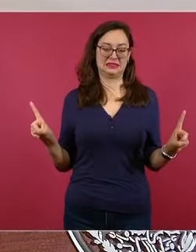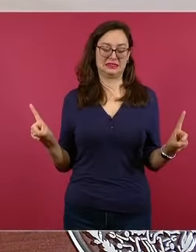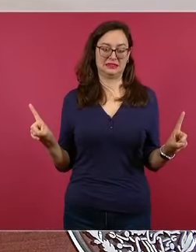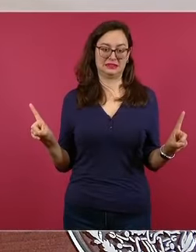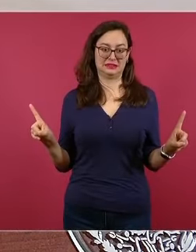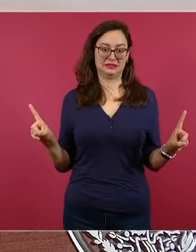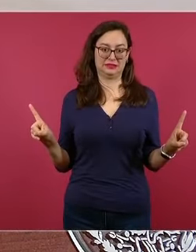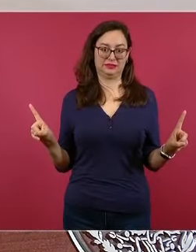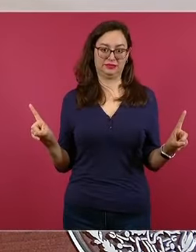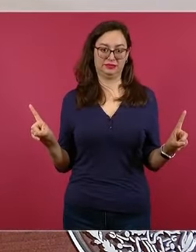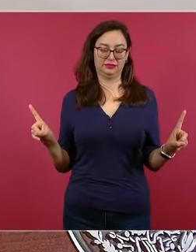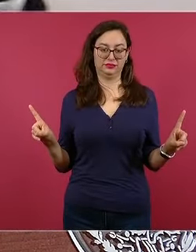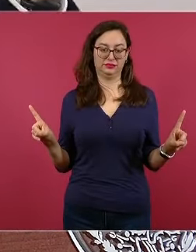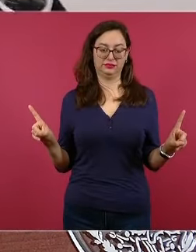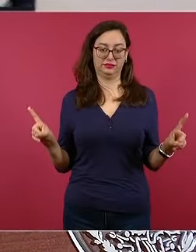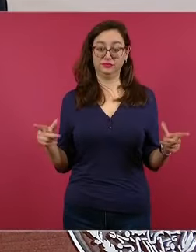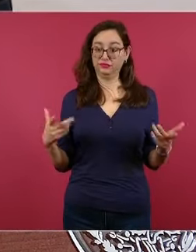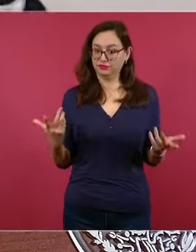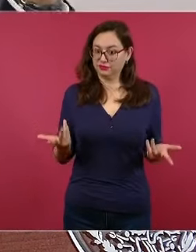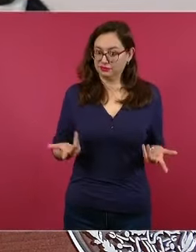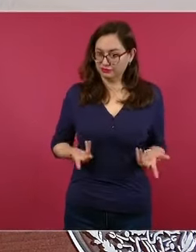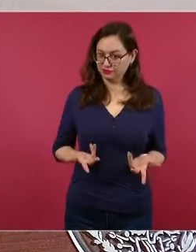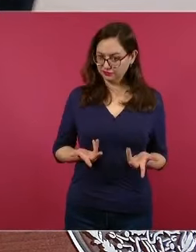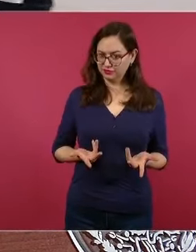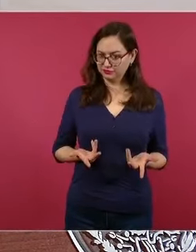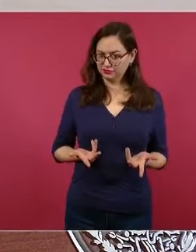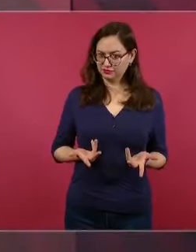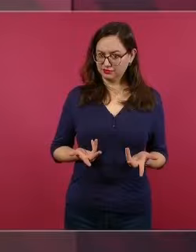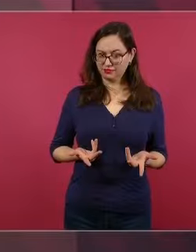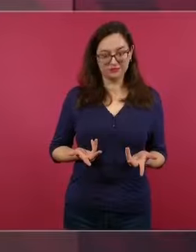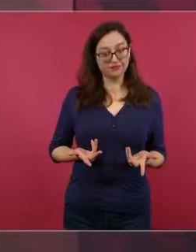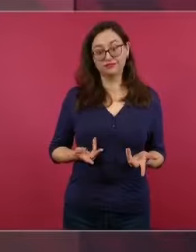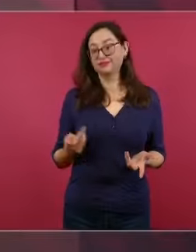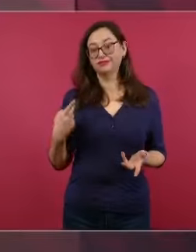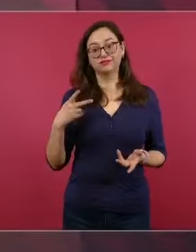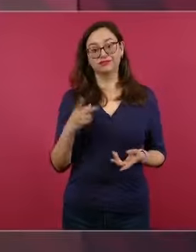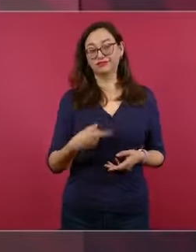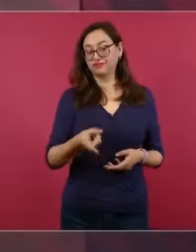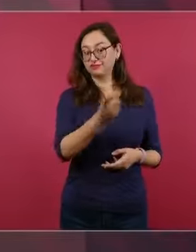público Entonces el conservadurismo